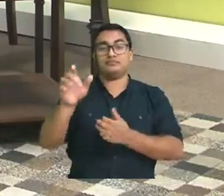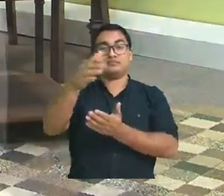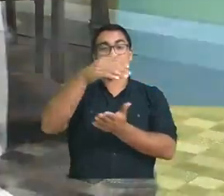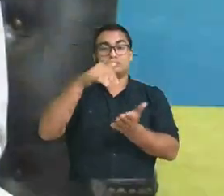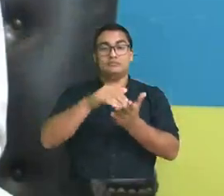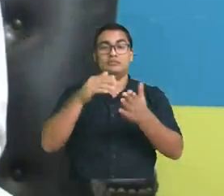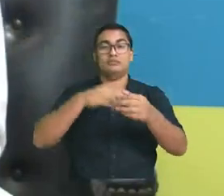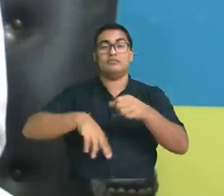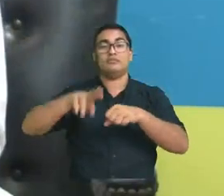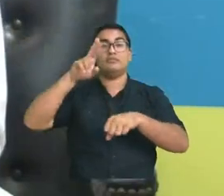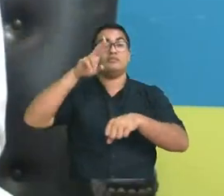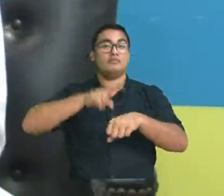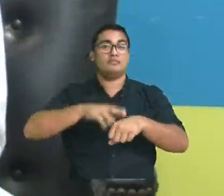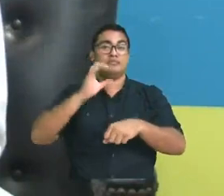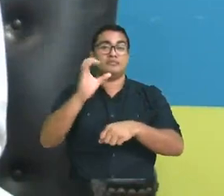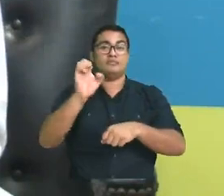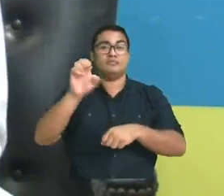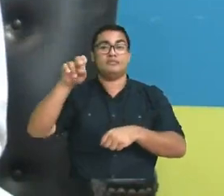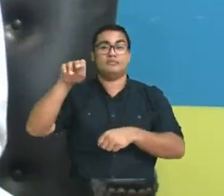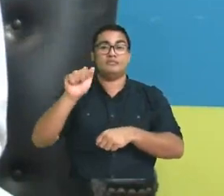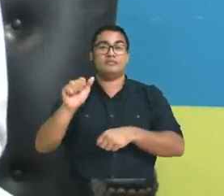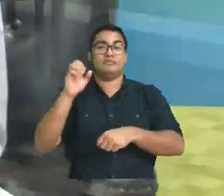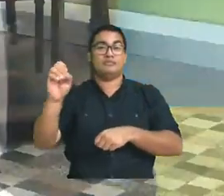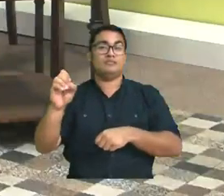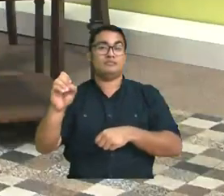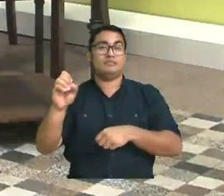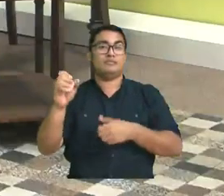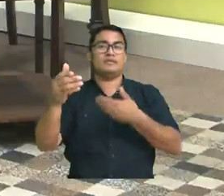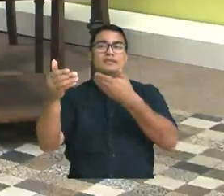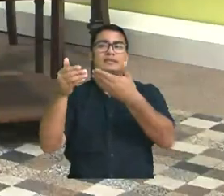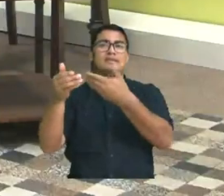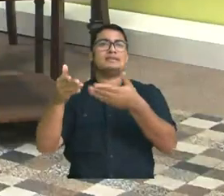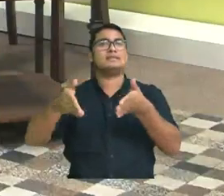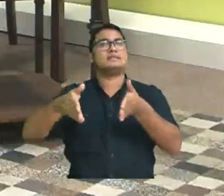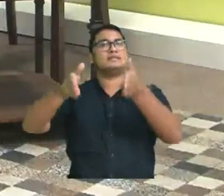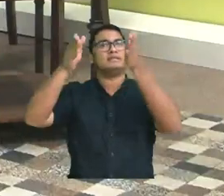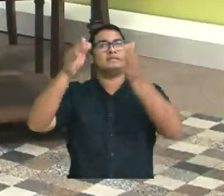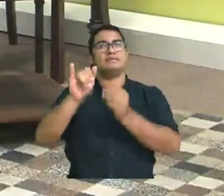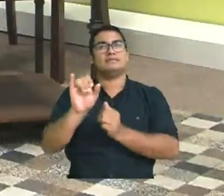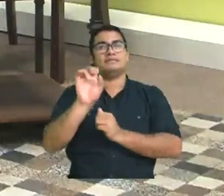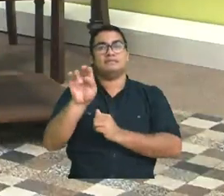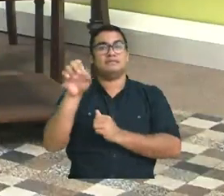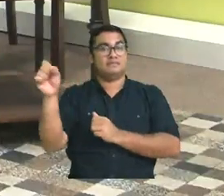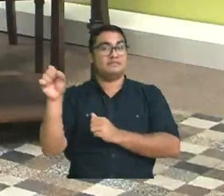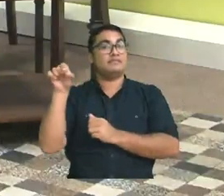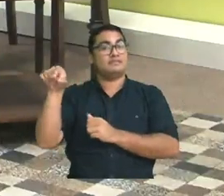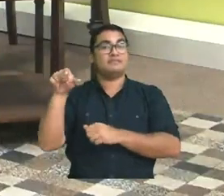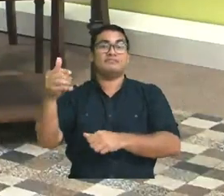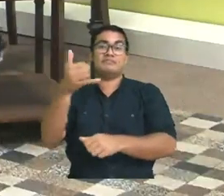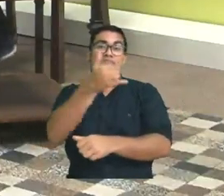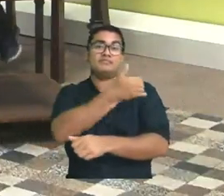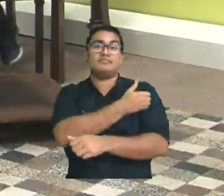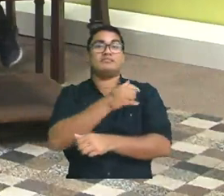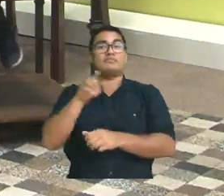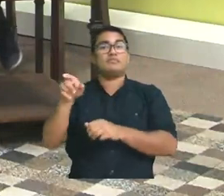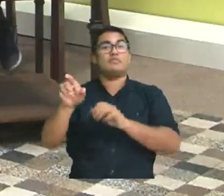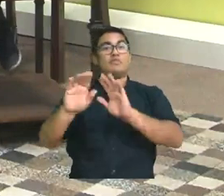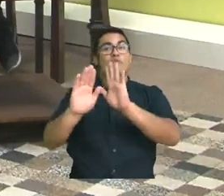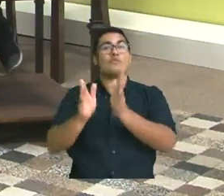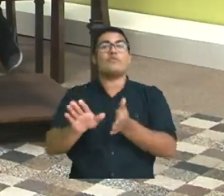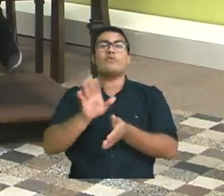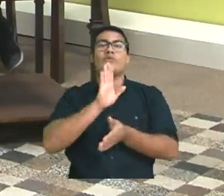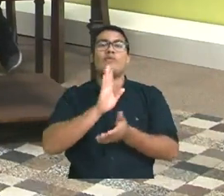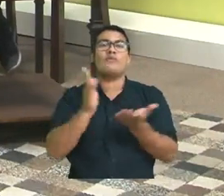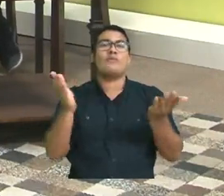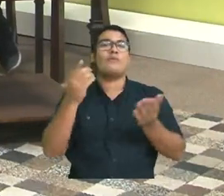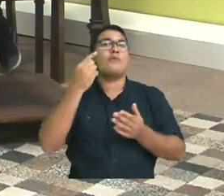Oftalmología, ubicado en las cercanías del Instituto Nicaragüense de Seguridad Social, INS. Con ella vamos a platicar sobre el síndrome